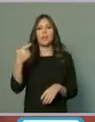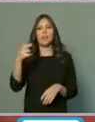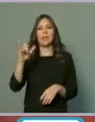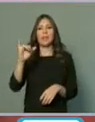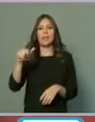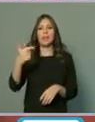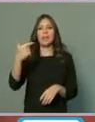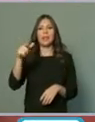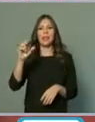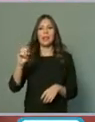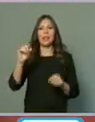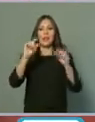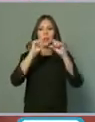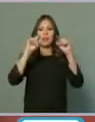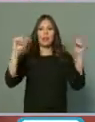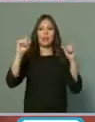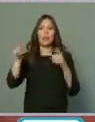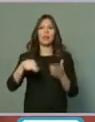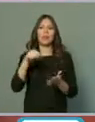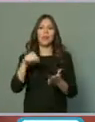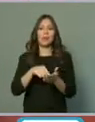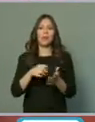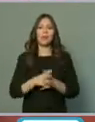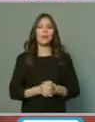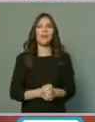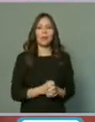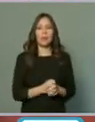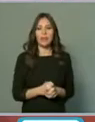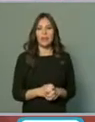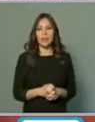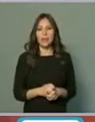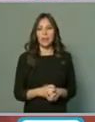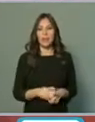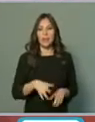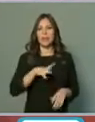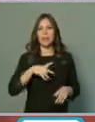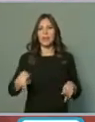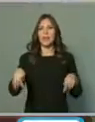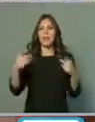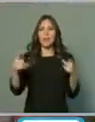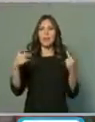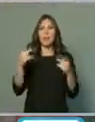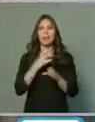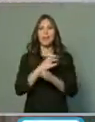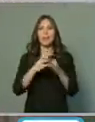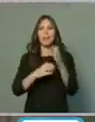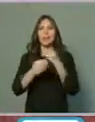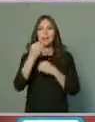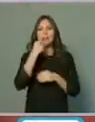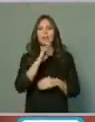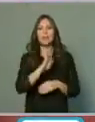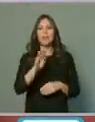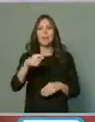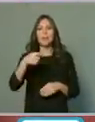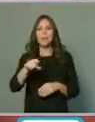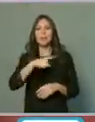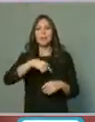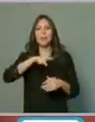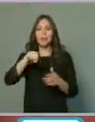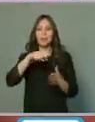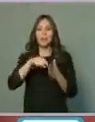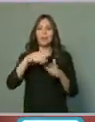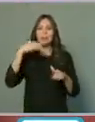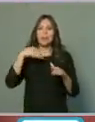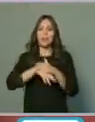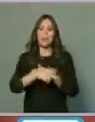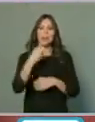lugar. Gringo, ya. gringo Ah, es. ya, y venden como Uno de barbecue. costillitas y así. Ya, por Exactamente. Está supuesto, bueno también ese hay lugar aparte. para